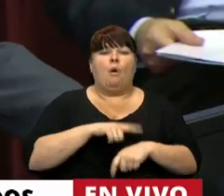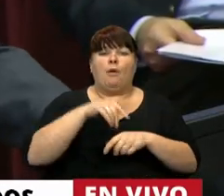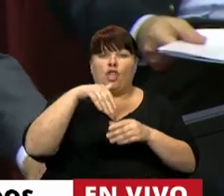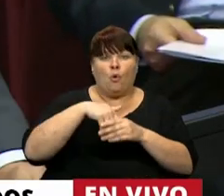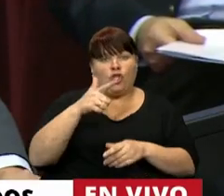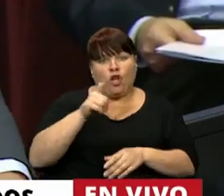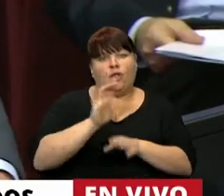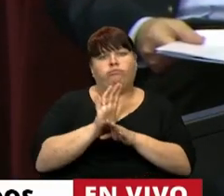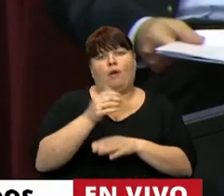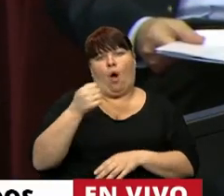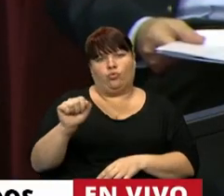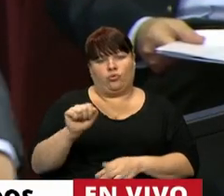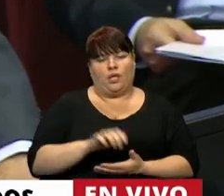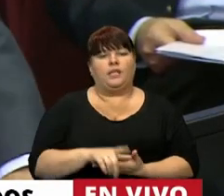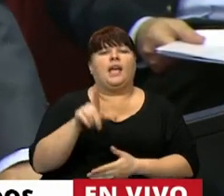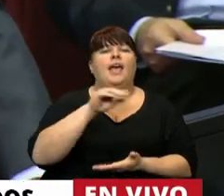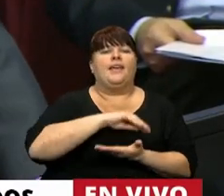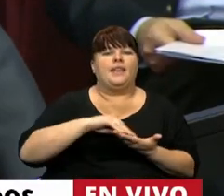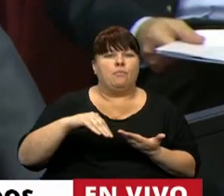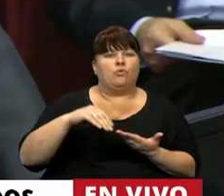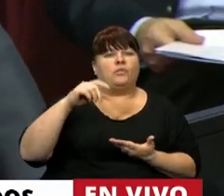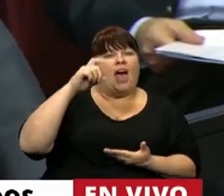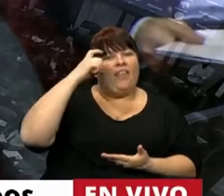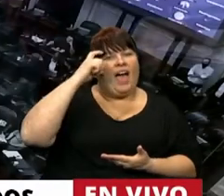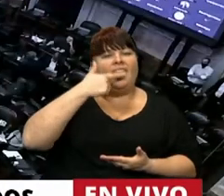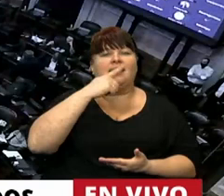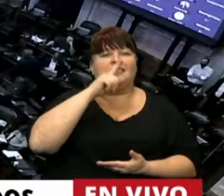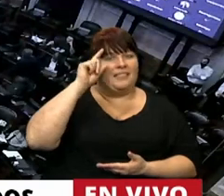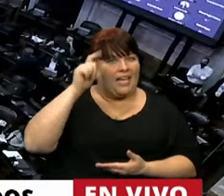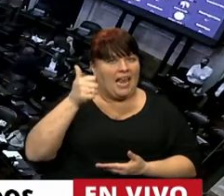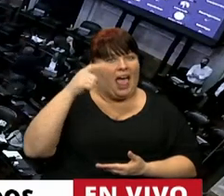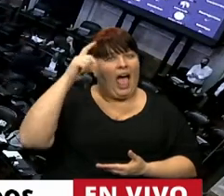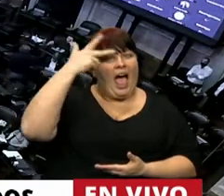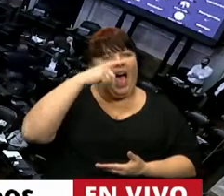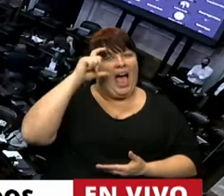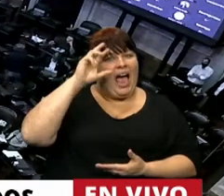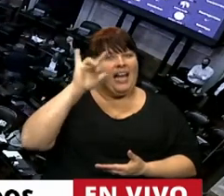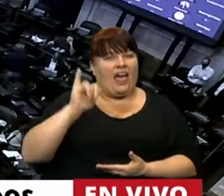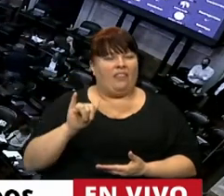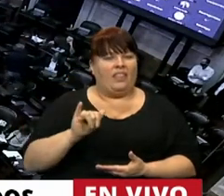Ausente a la hora de votar. Diputada Estela Hernández.